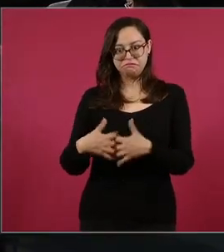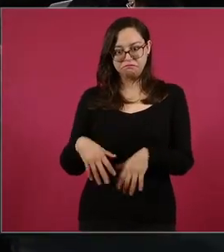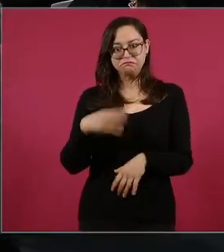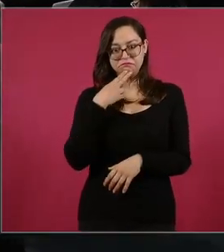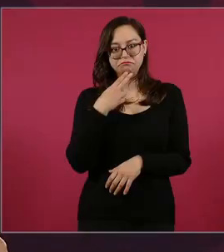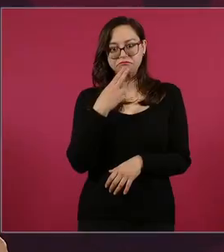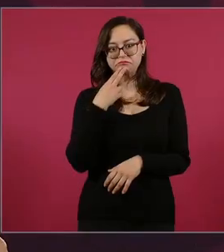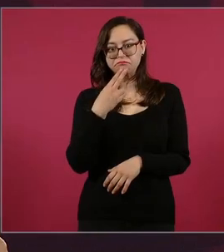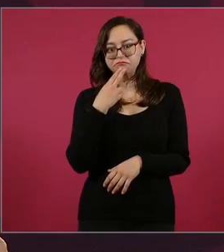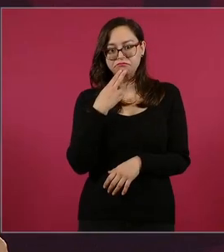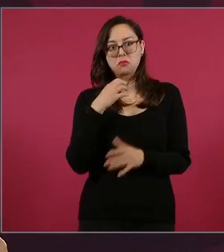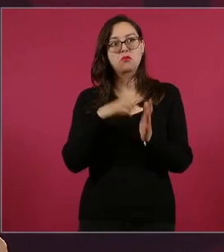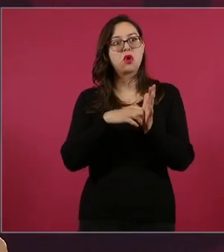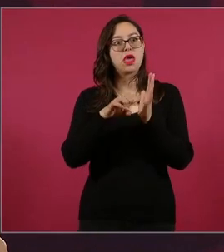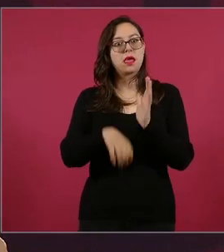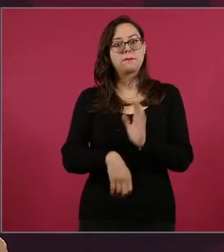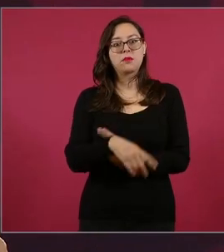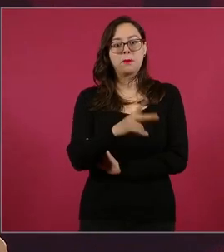Palenque, Cancún